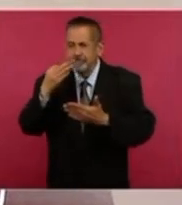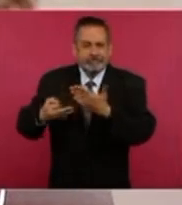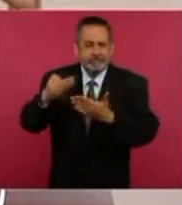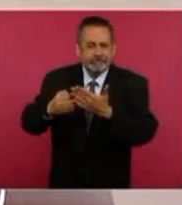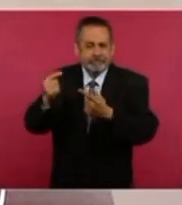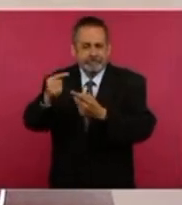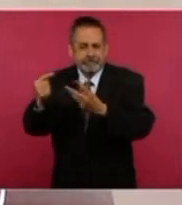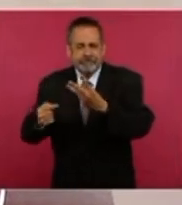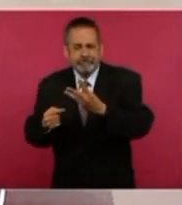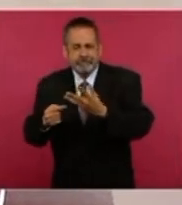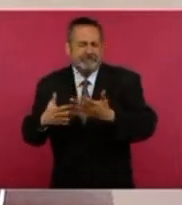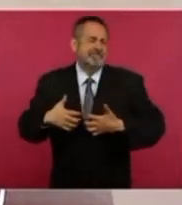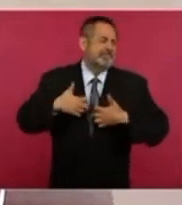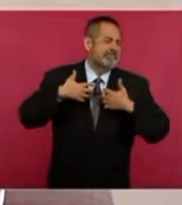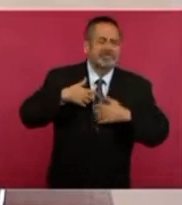de